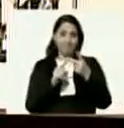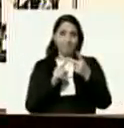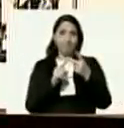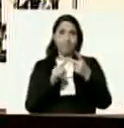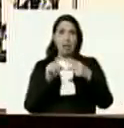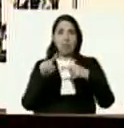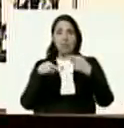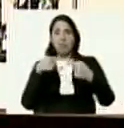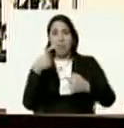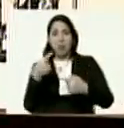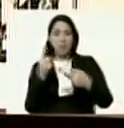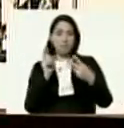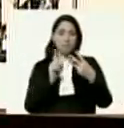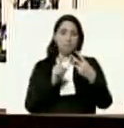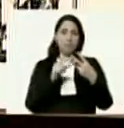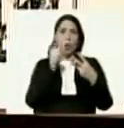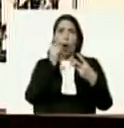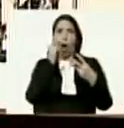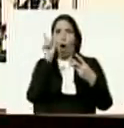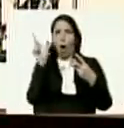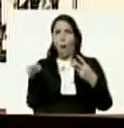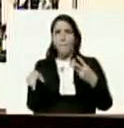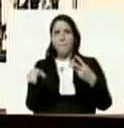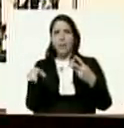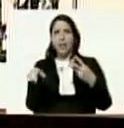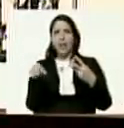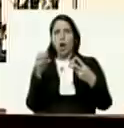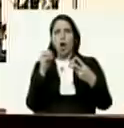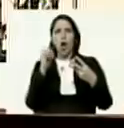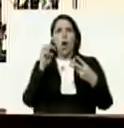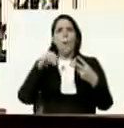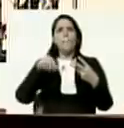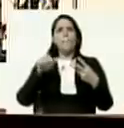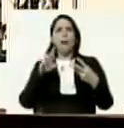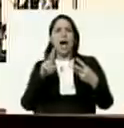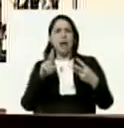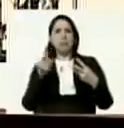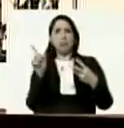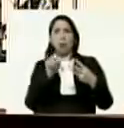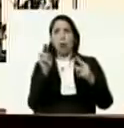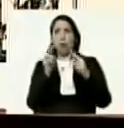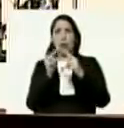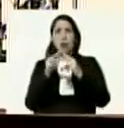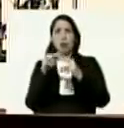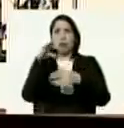Luego tuvieron a un señor llamado Omar Barbosa, que no lo conocen ni en su casa.